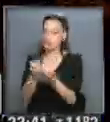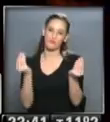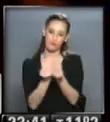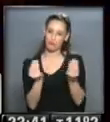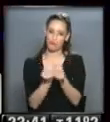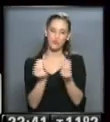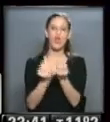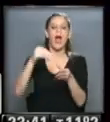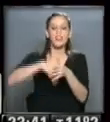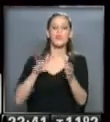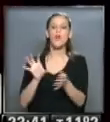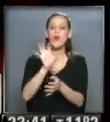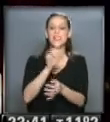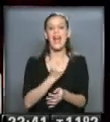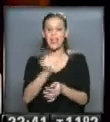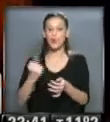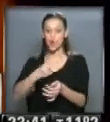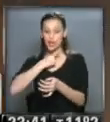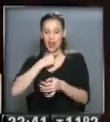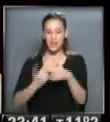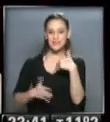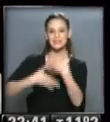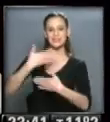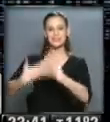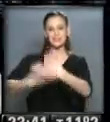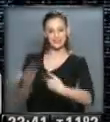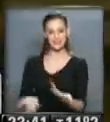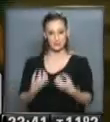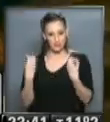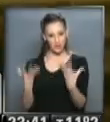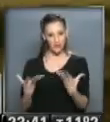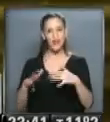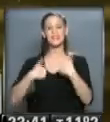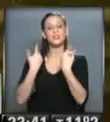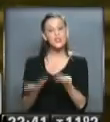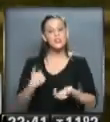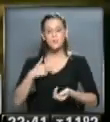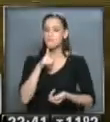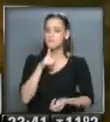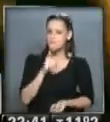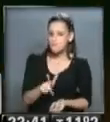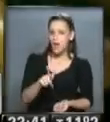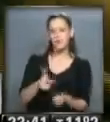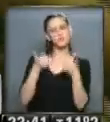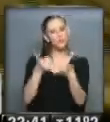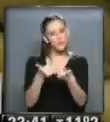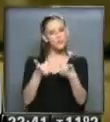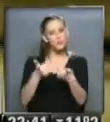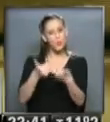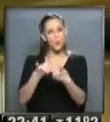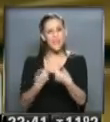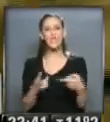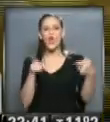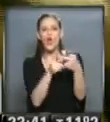cada uno quería como seguir creciendo y haciendo cosas en conjunto entonces nos pareció que estaba bueno agruparse como una red